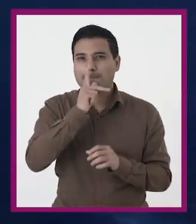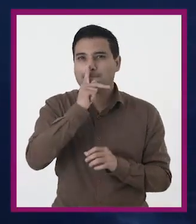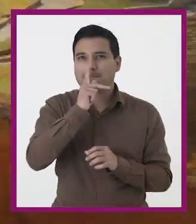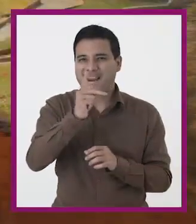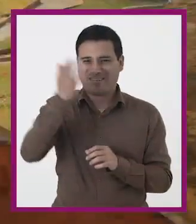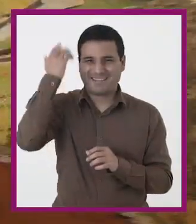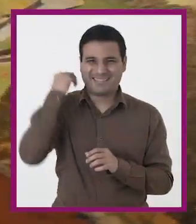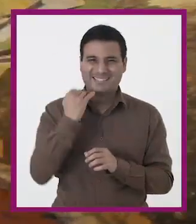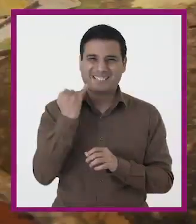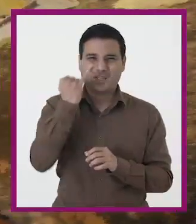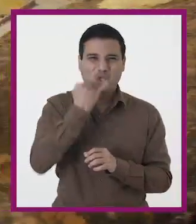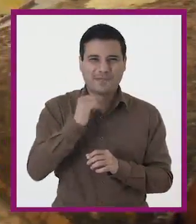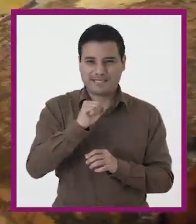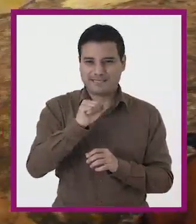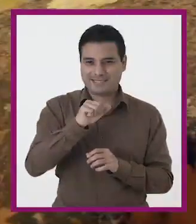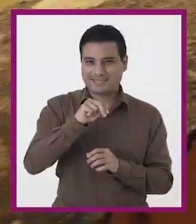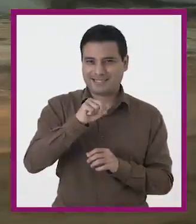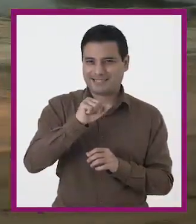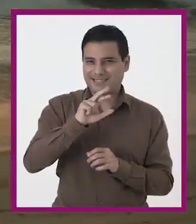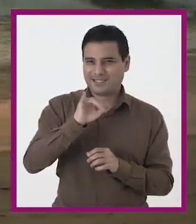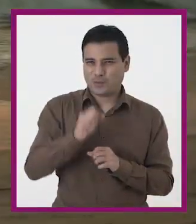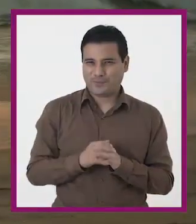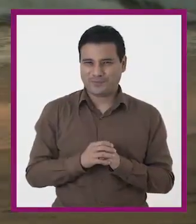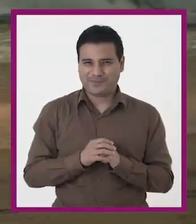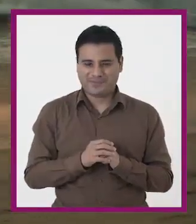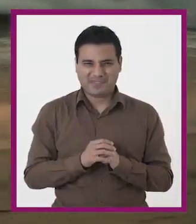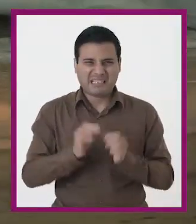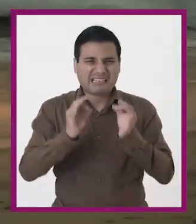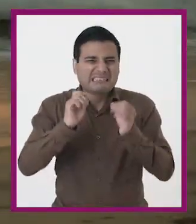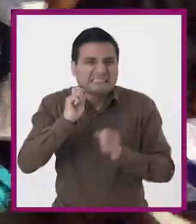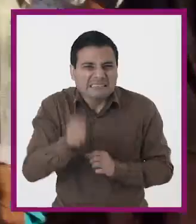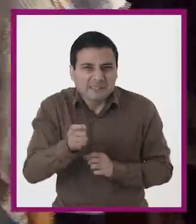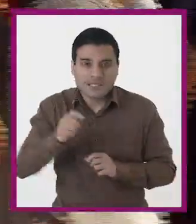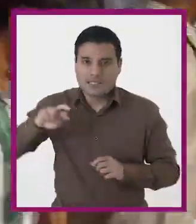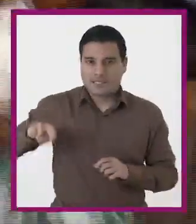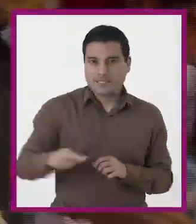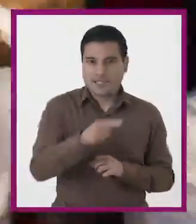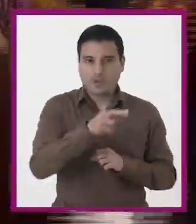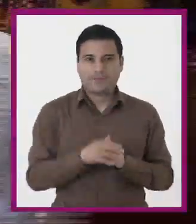del sánscrito Sindhu, que significa río.